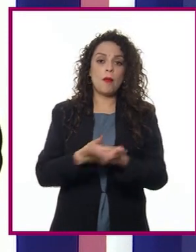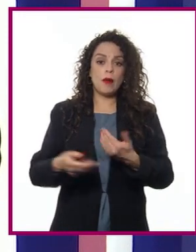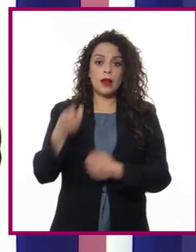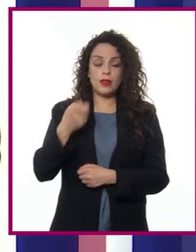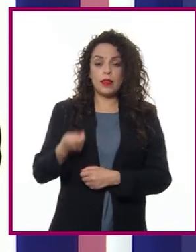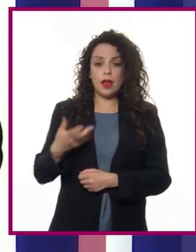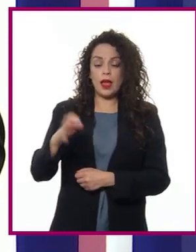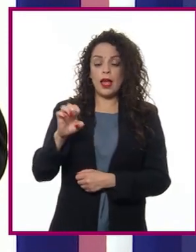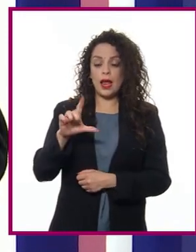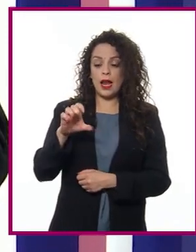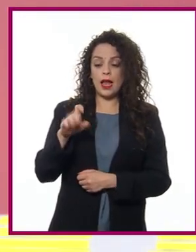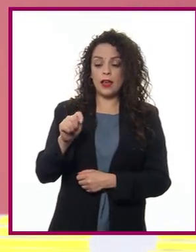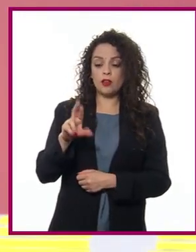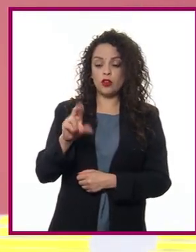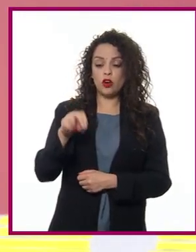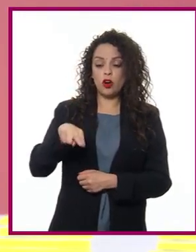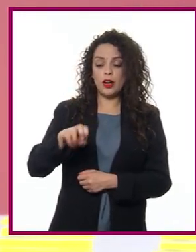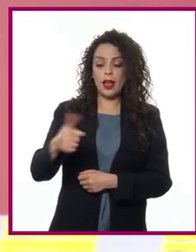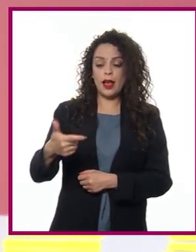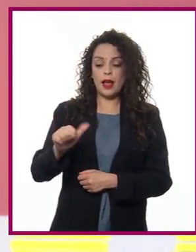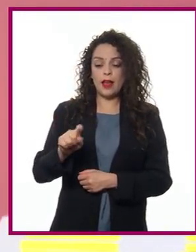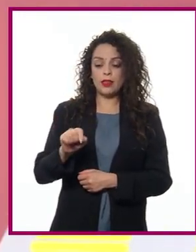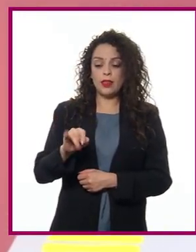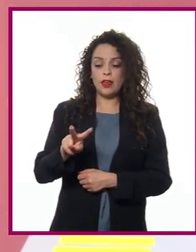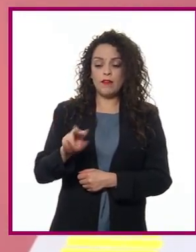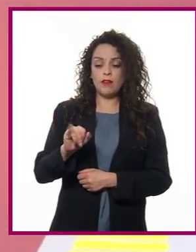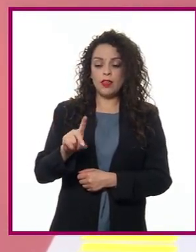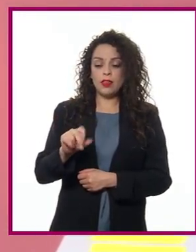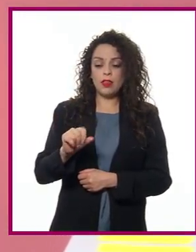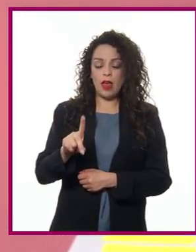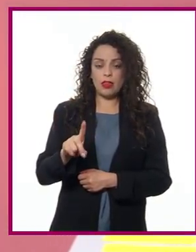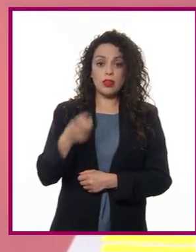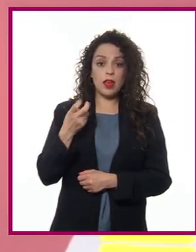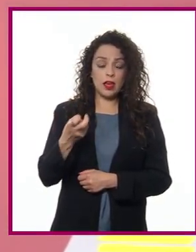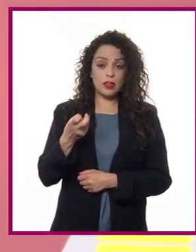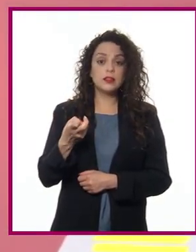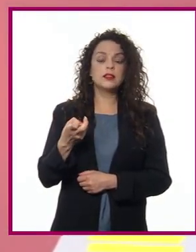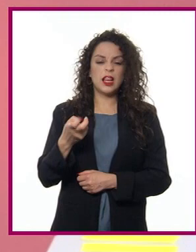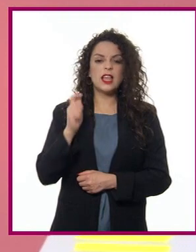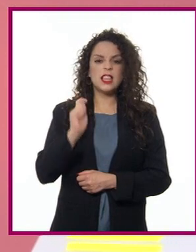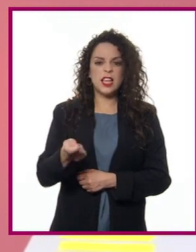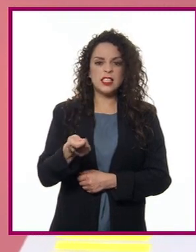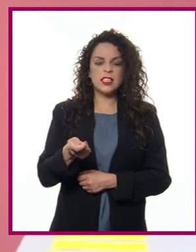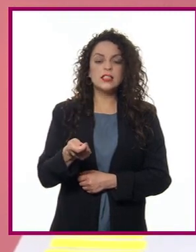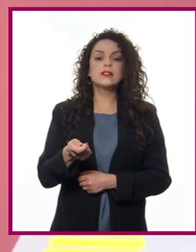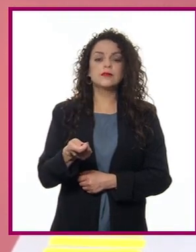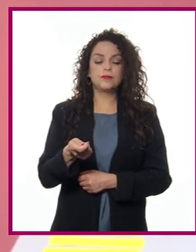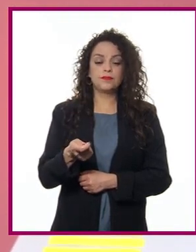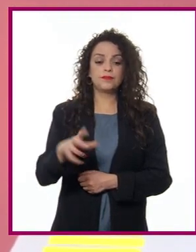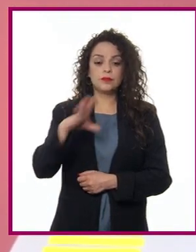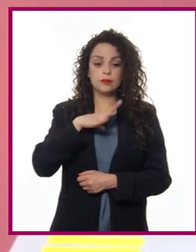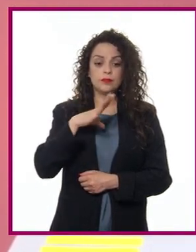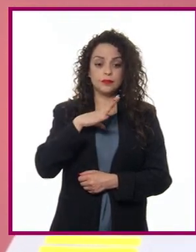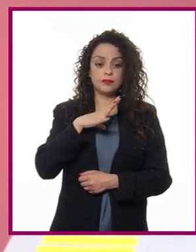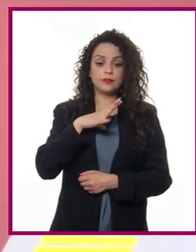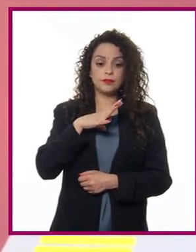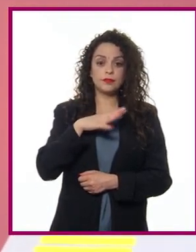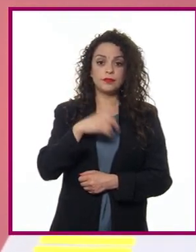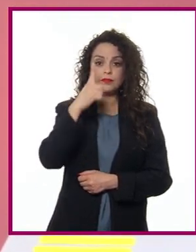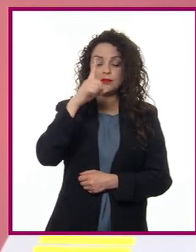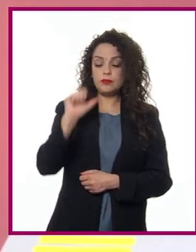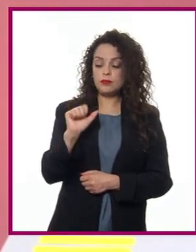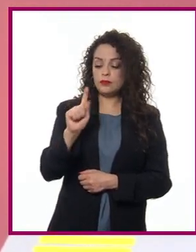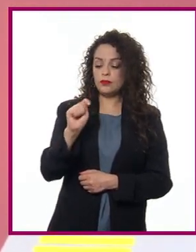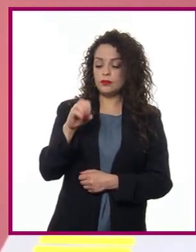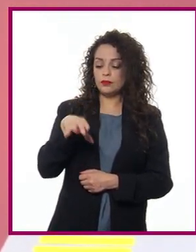denomina electronegatividad. La electronegatividad de un elemento se define como la capacidad relativa de un átomo